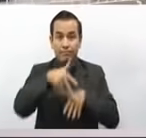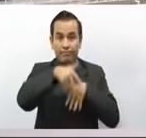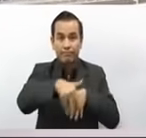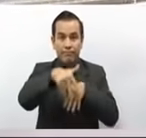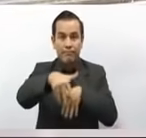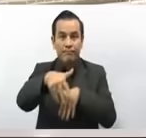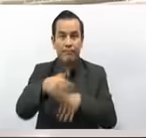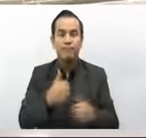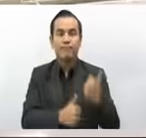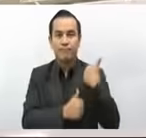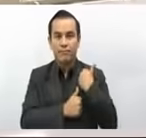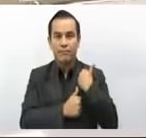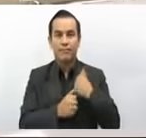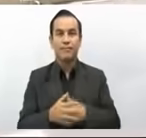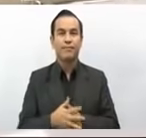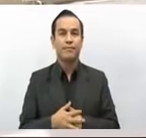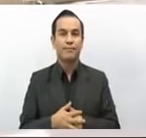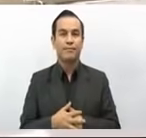militar.